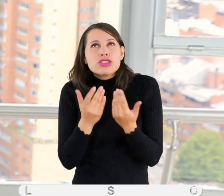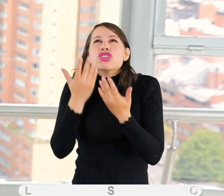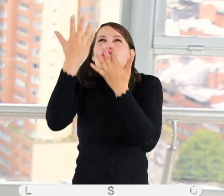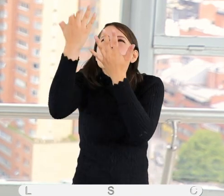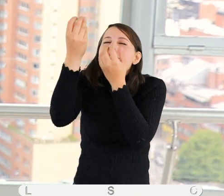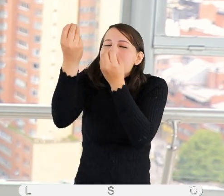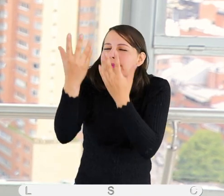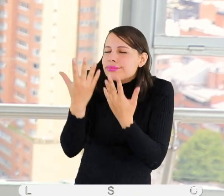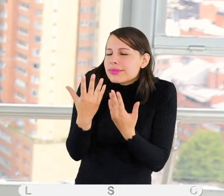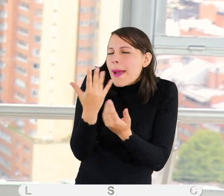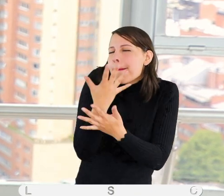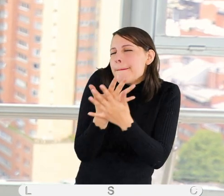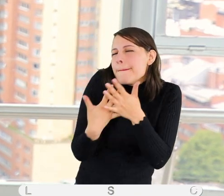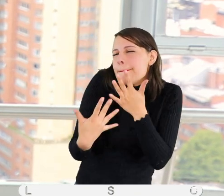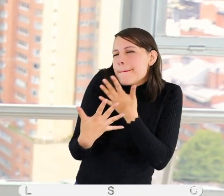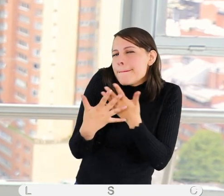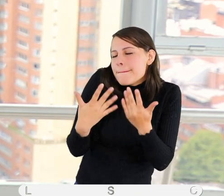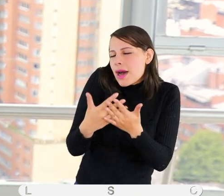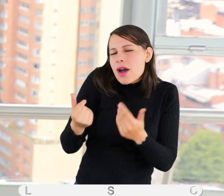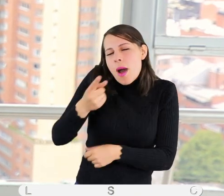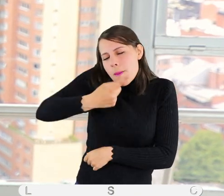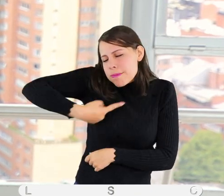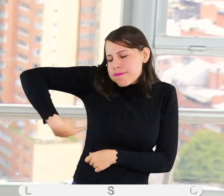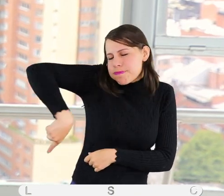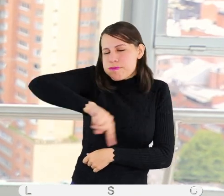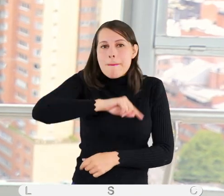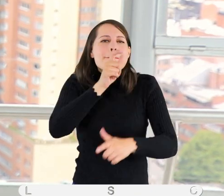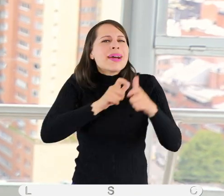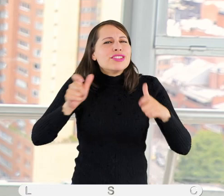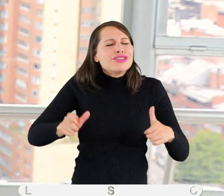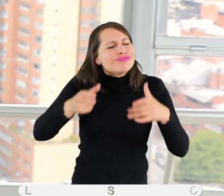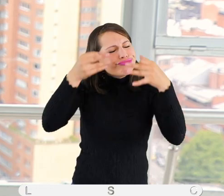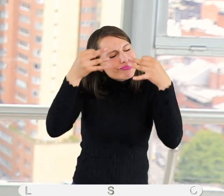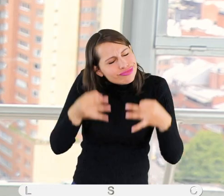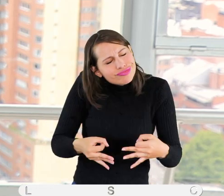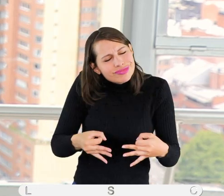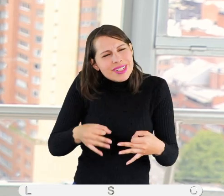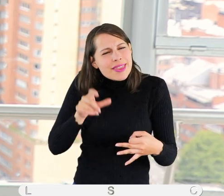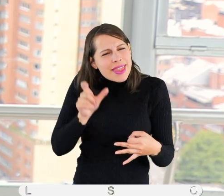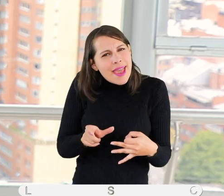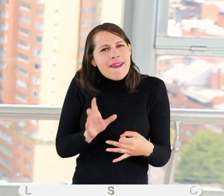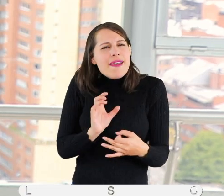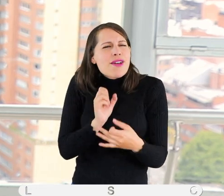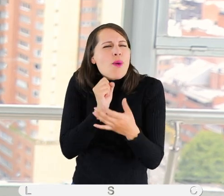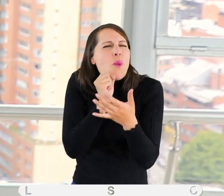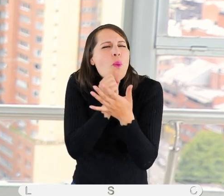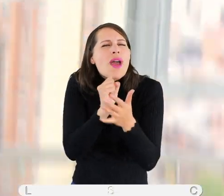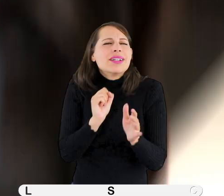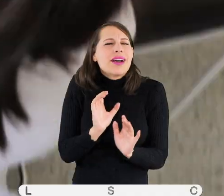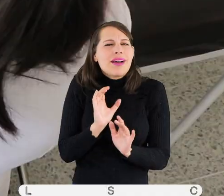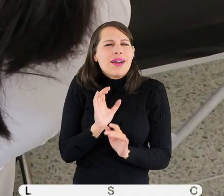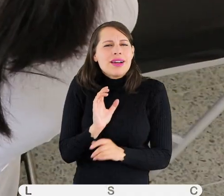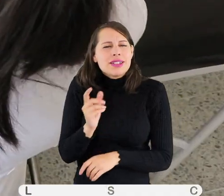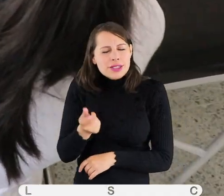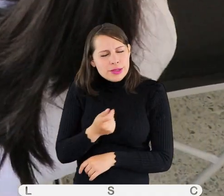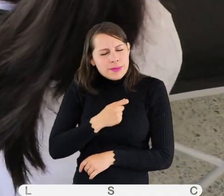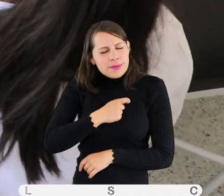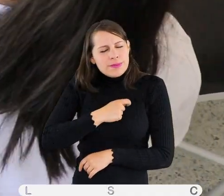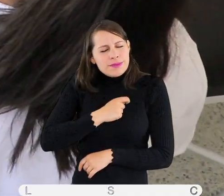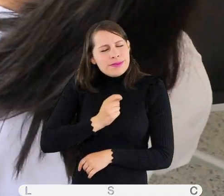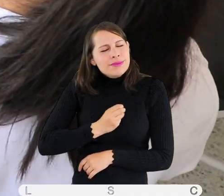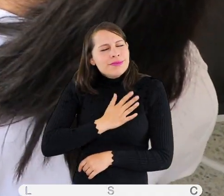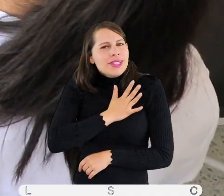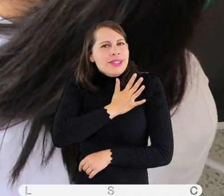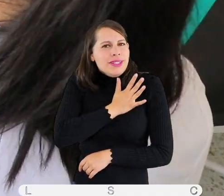manos una cantidad de personas en las que definitivamente tenemos que dejar una huella. Nos ha dado